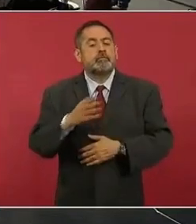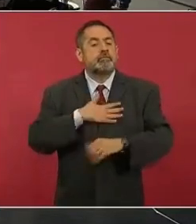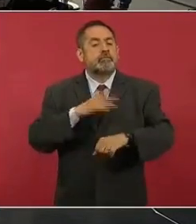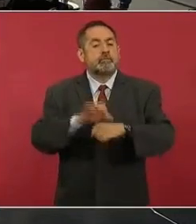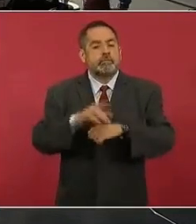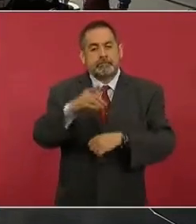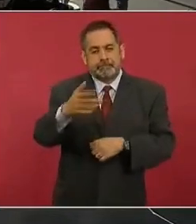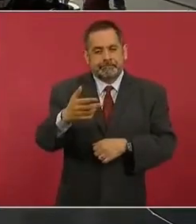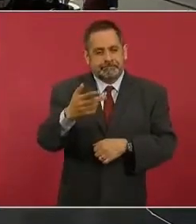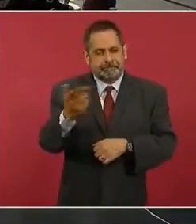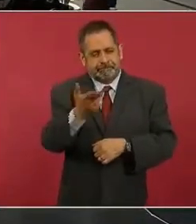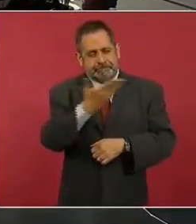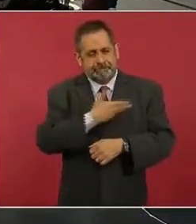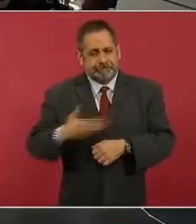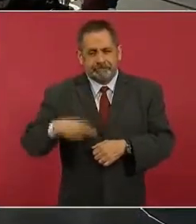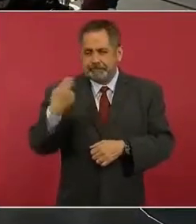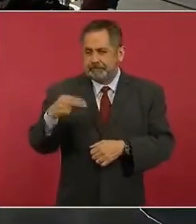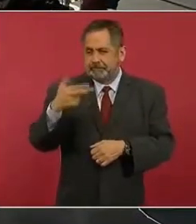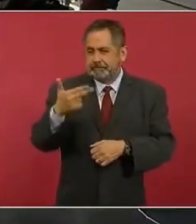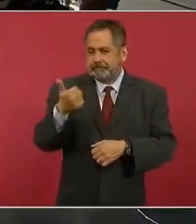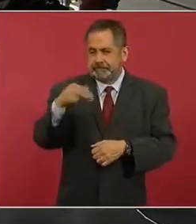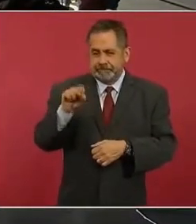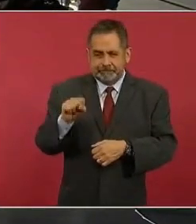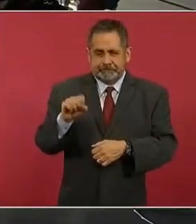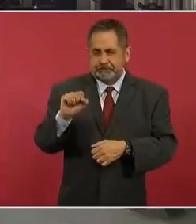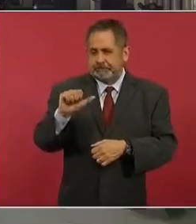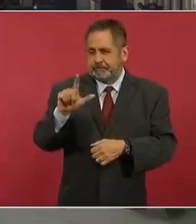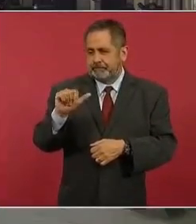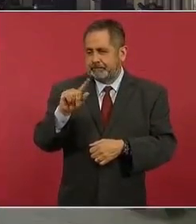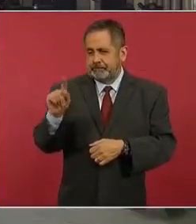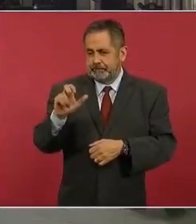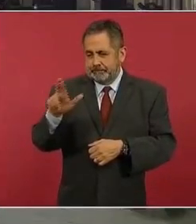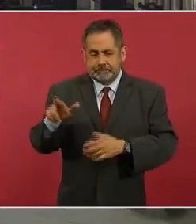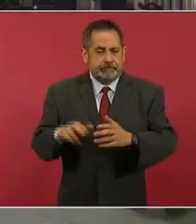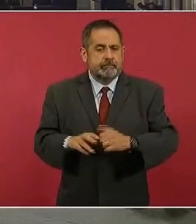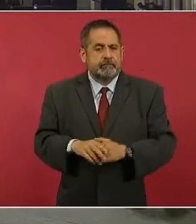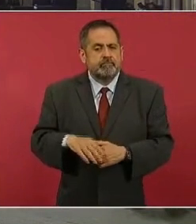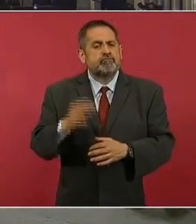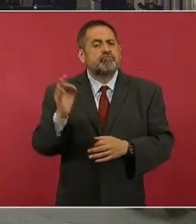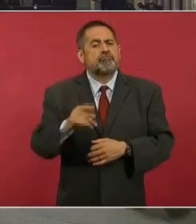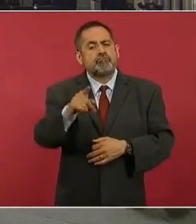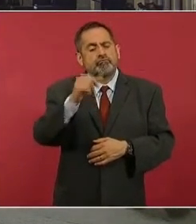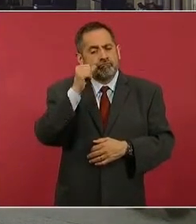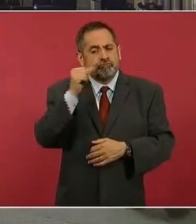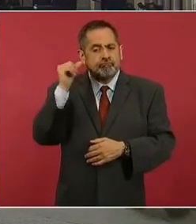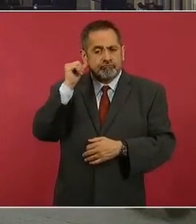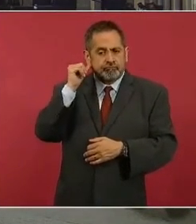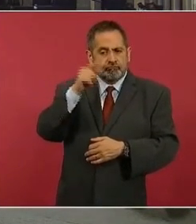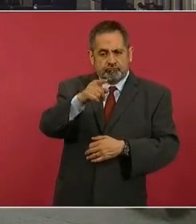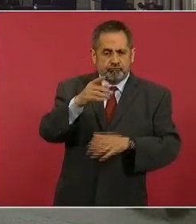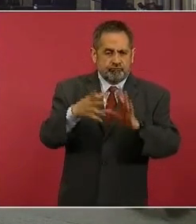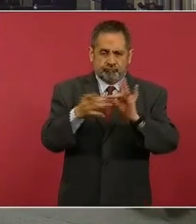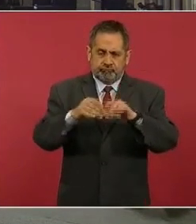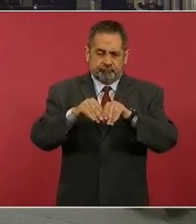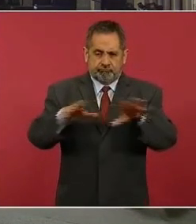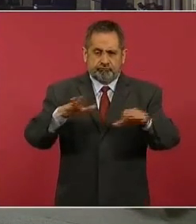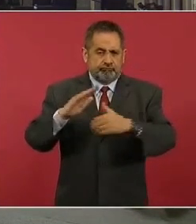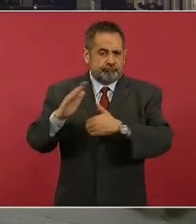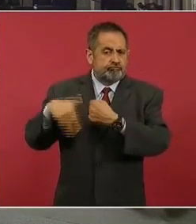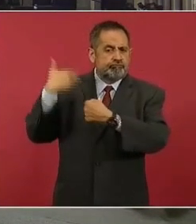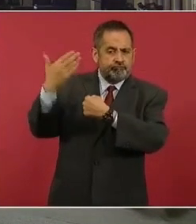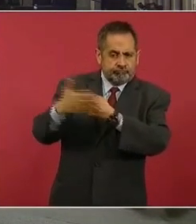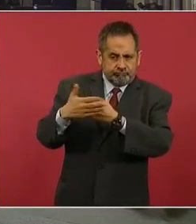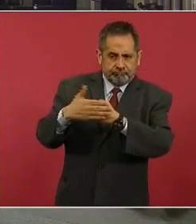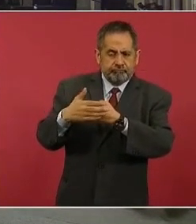Salazar de Noticiero en Redes. A propósito de lo que usted mencionó el día de ayer daba un adelanto de lo que viene como